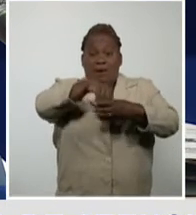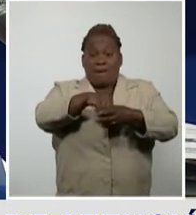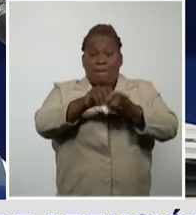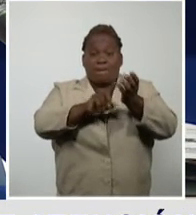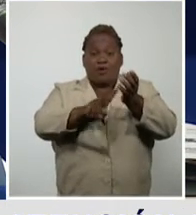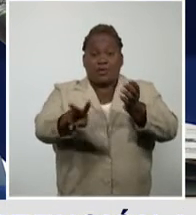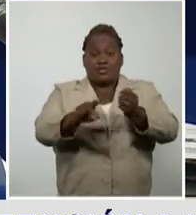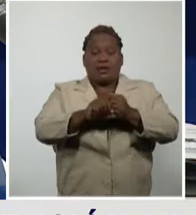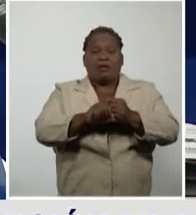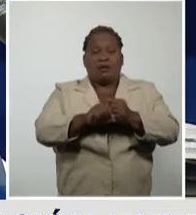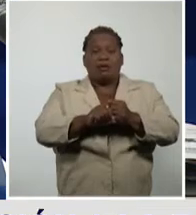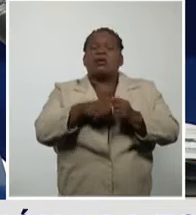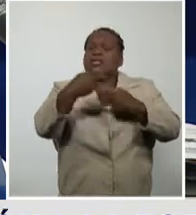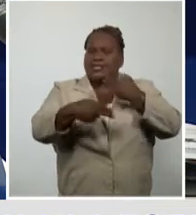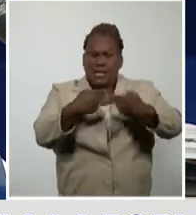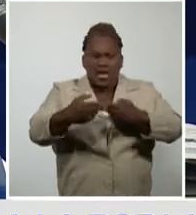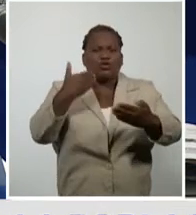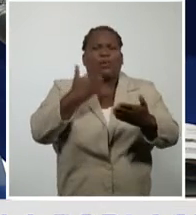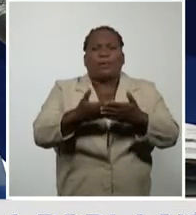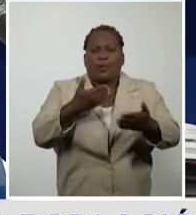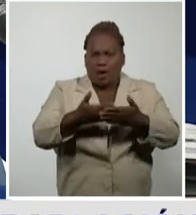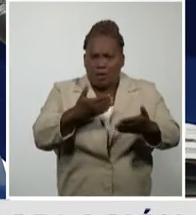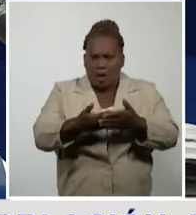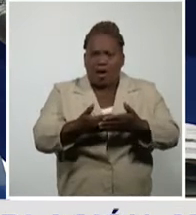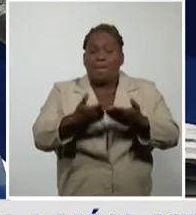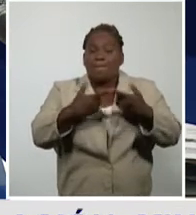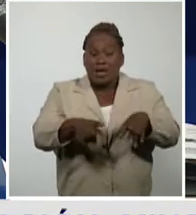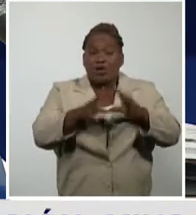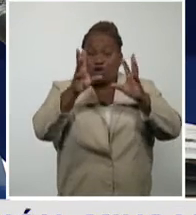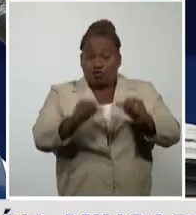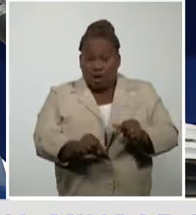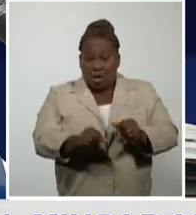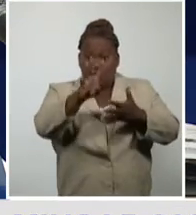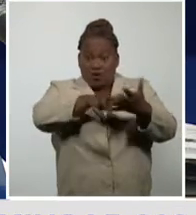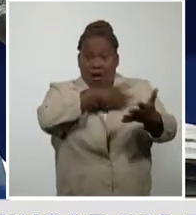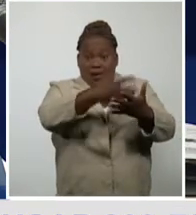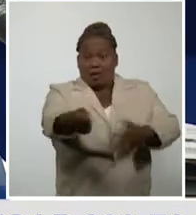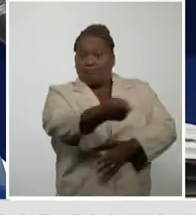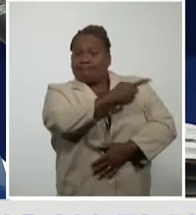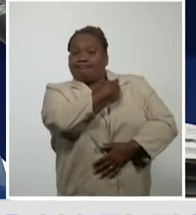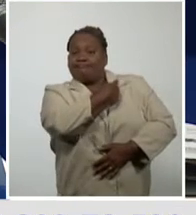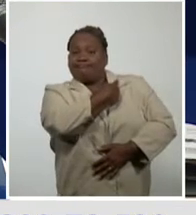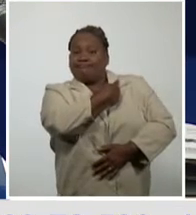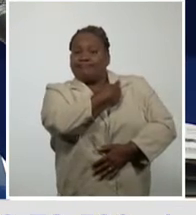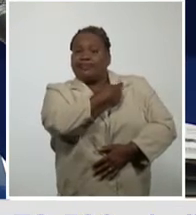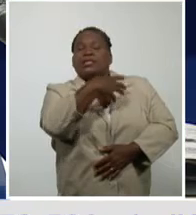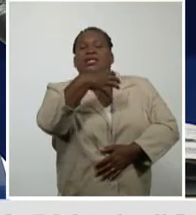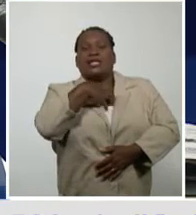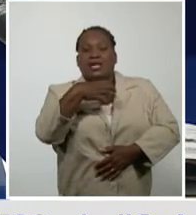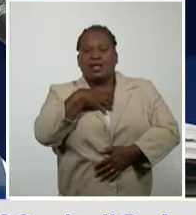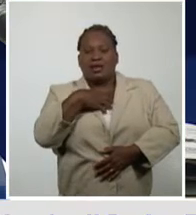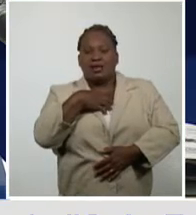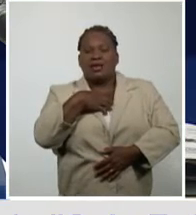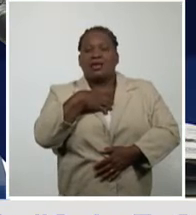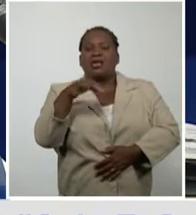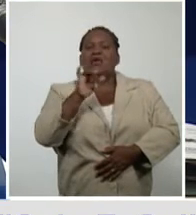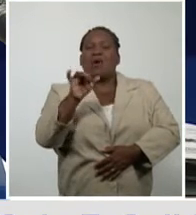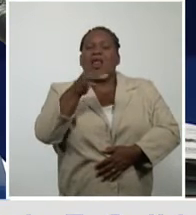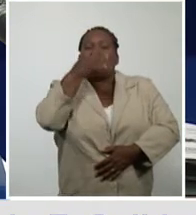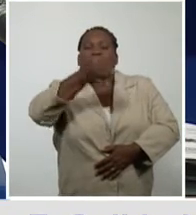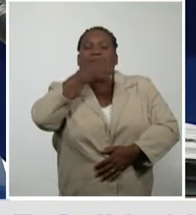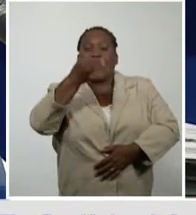el número de muestras, pero esto es lo que tiene. Y también dijimos que la cantidad de muestras que hay que hacer